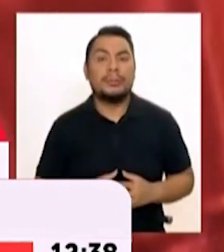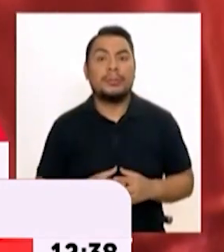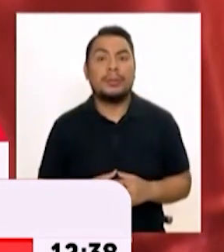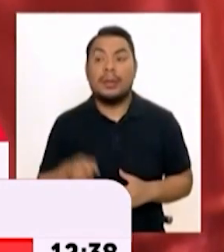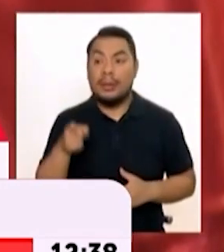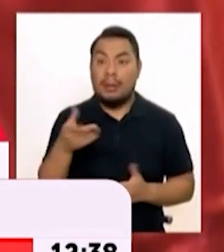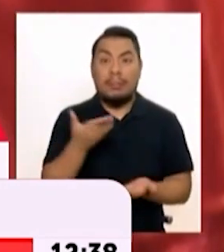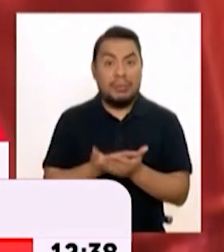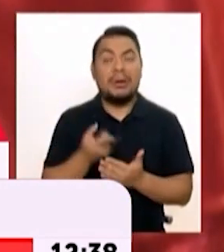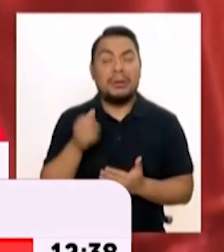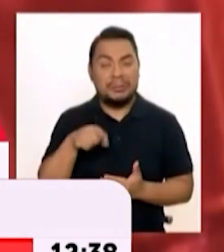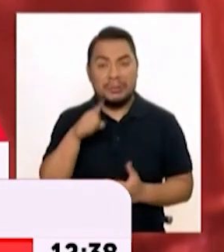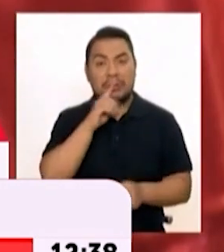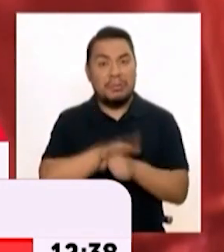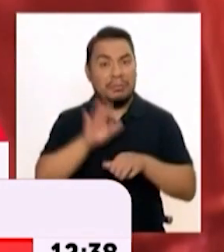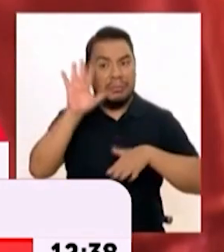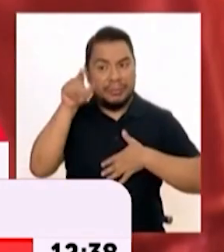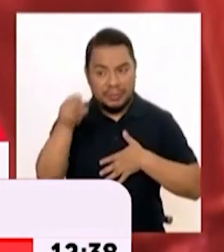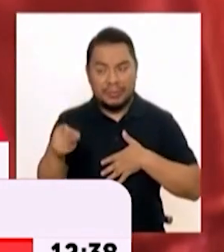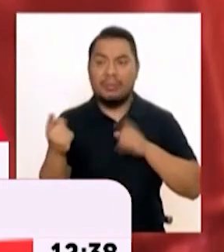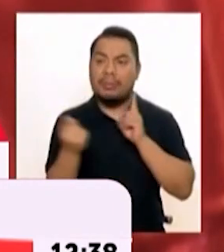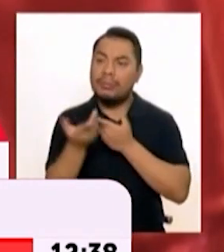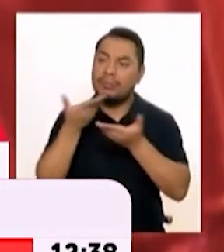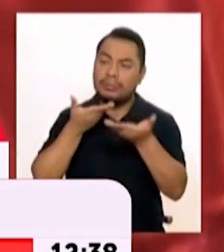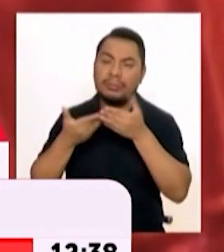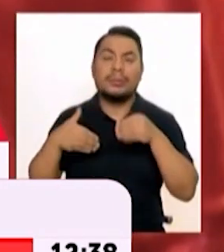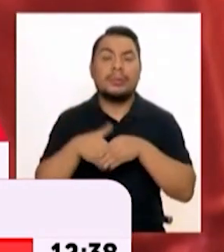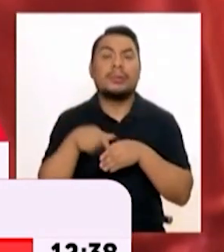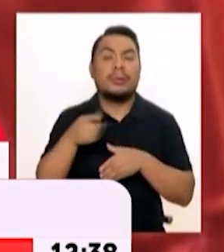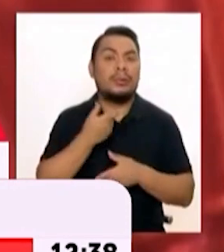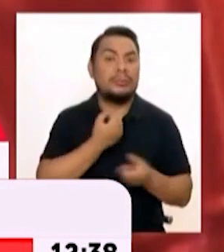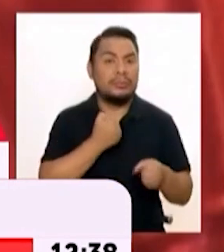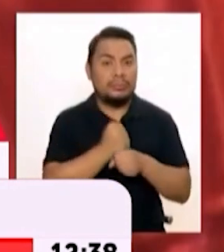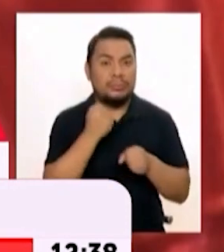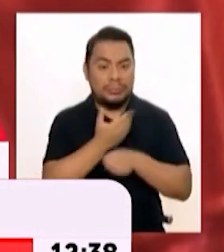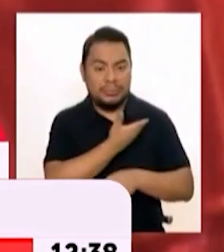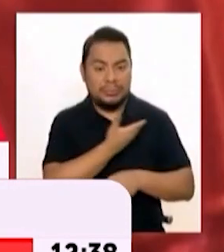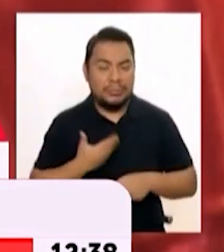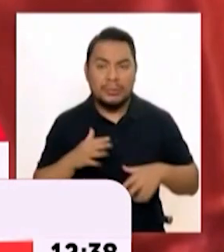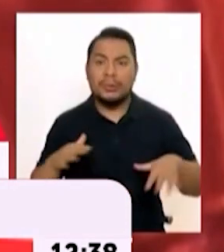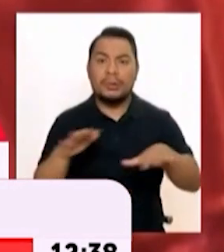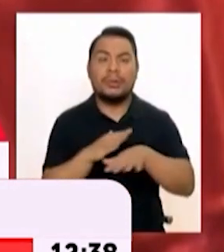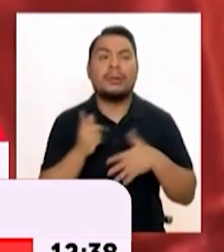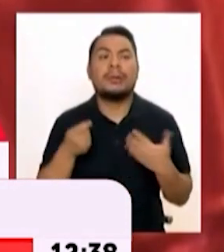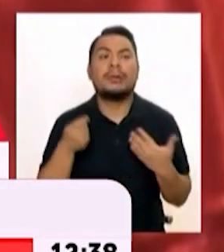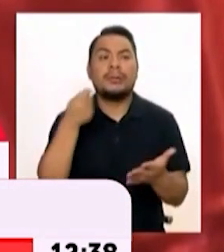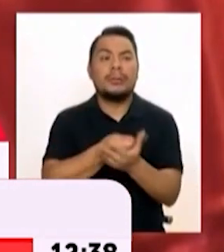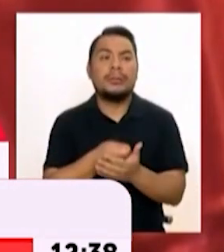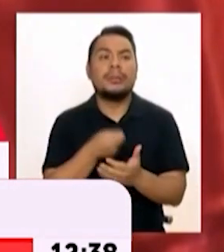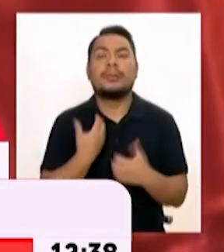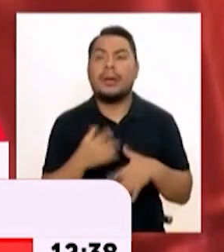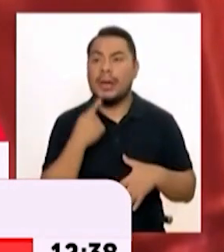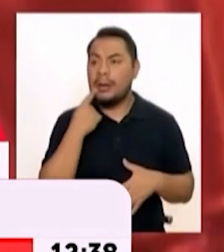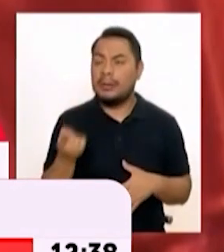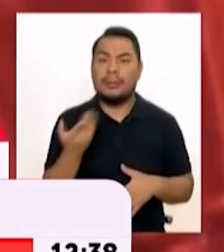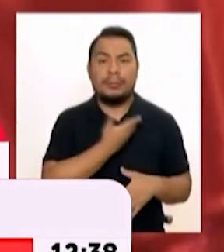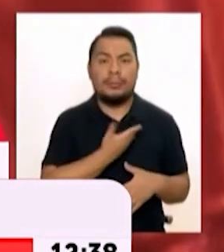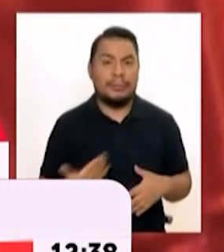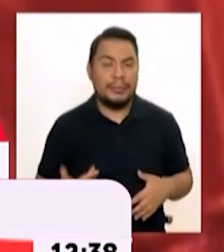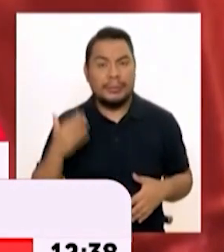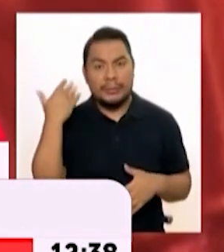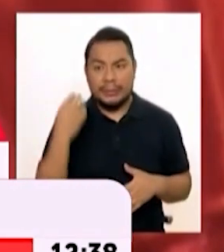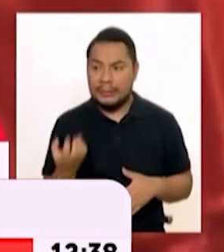Martín, Amazonas, Ucayali, Pasco, Junín, Huancavelica y Huánuco, y vamos a seguir instalando, estamos seguros, en todas